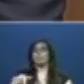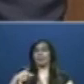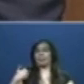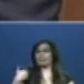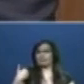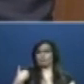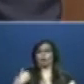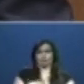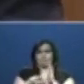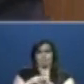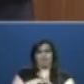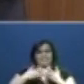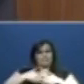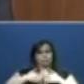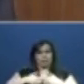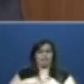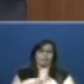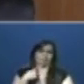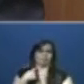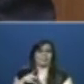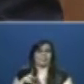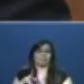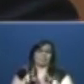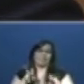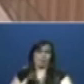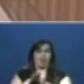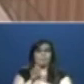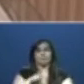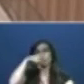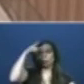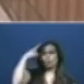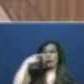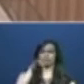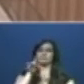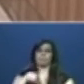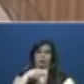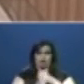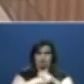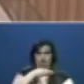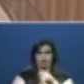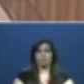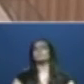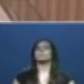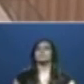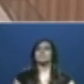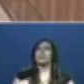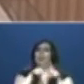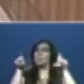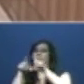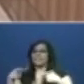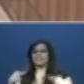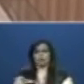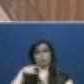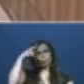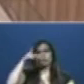y creativas con él Tratamos de respaldar a las casi 4700 empresas del sector de la cultura que existen en